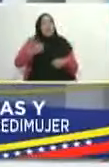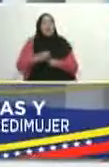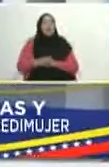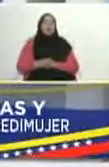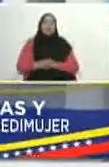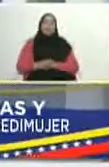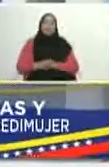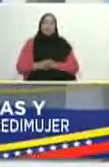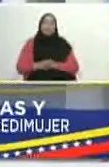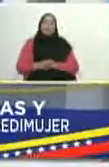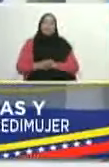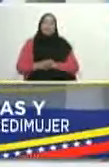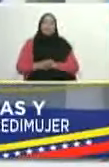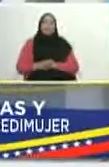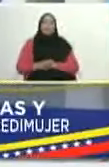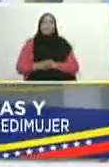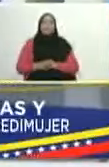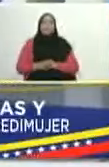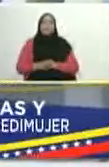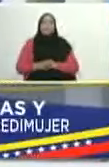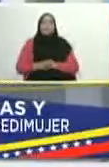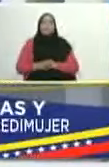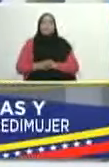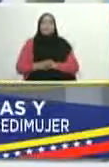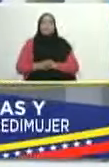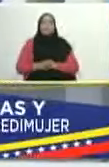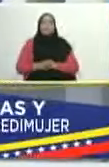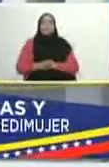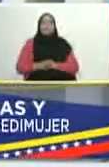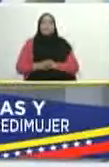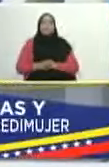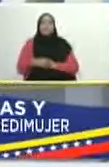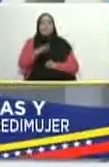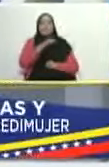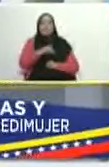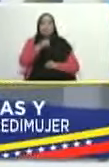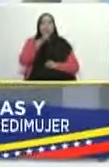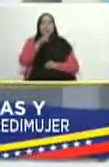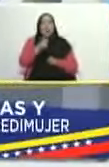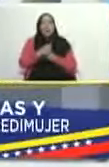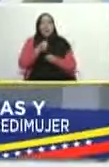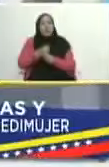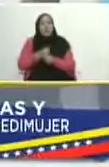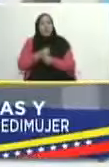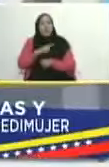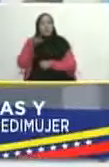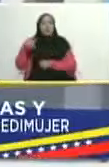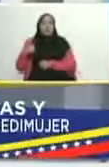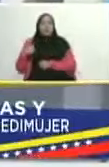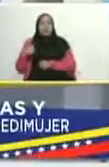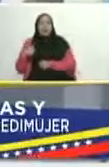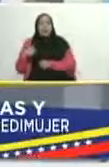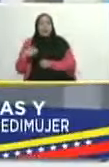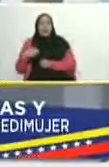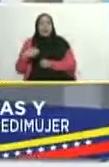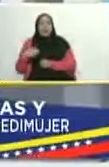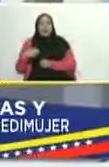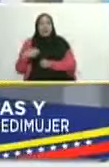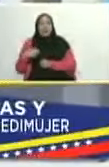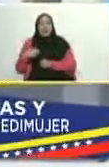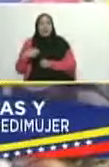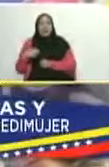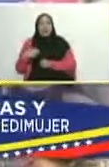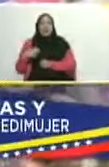No, allá no escuchan, ¿ves? Allá no escuchan. ¿Escuchan? Levanten la mano las que